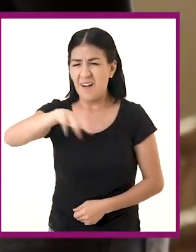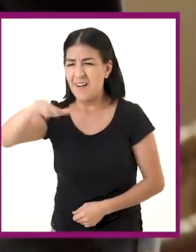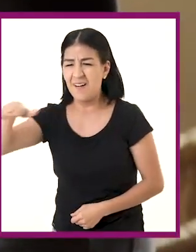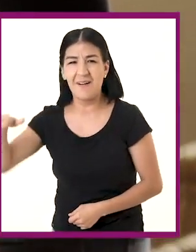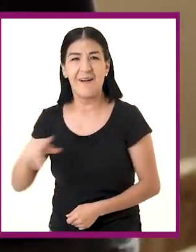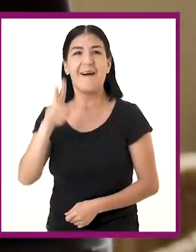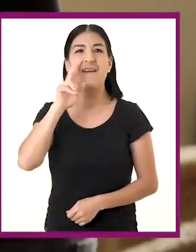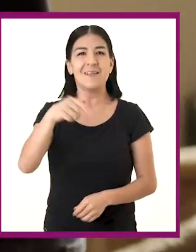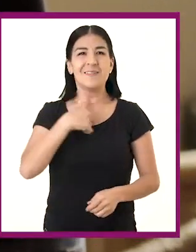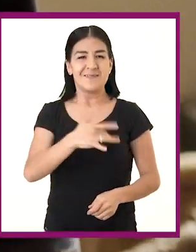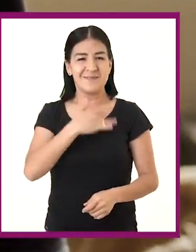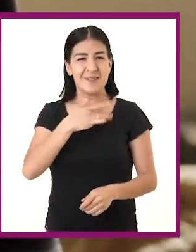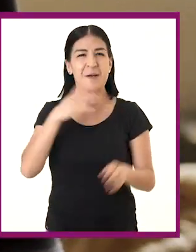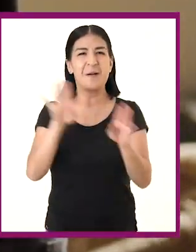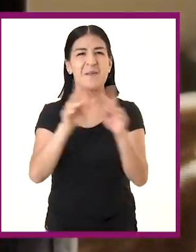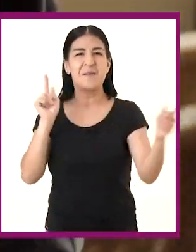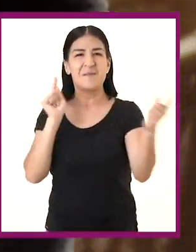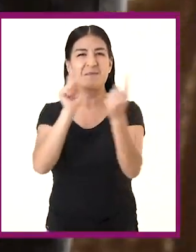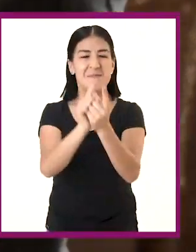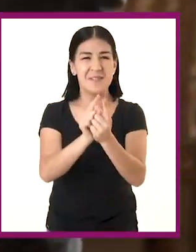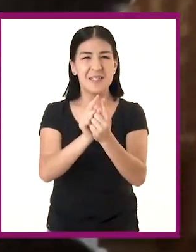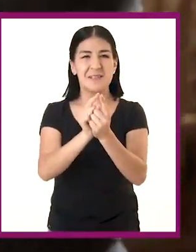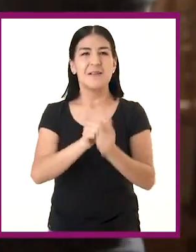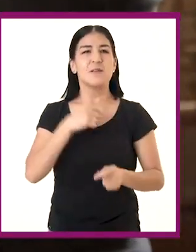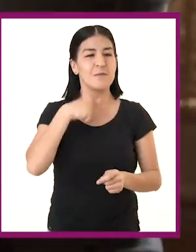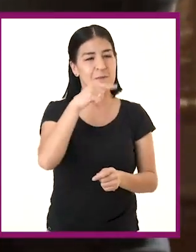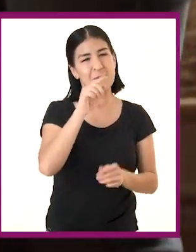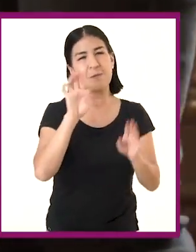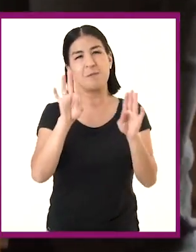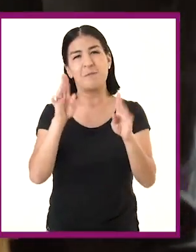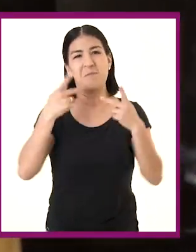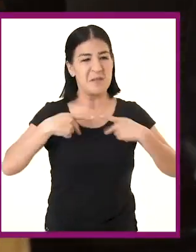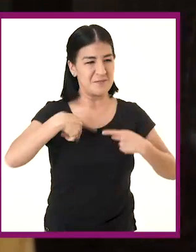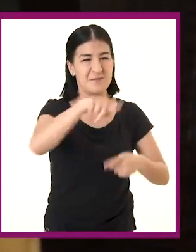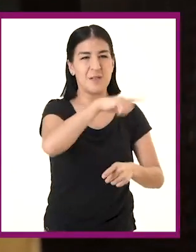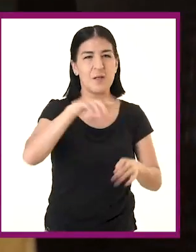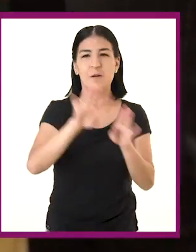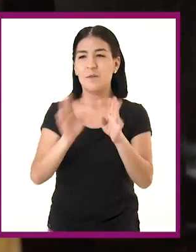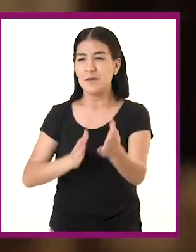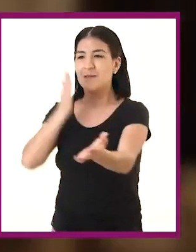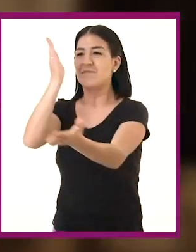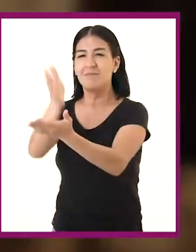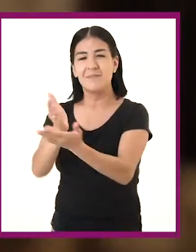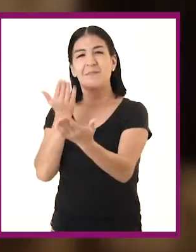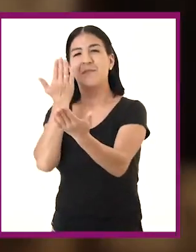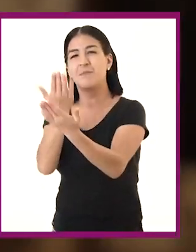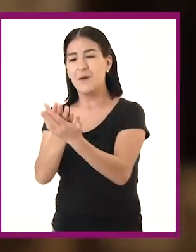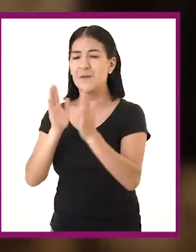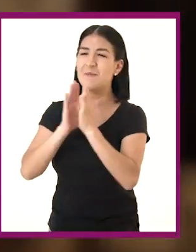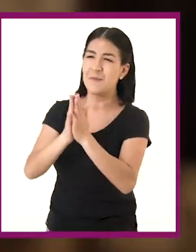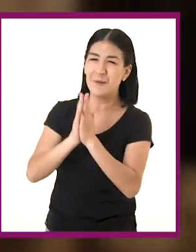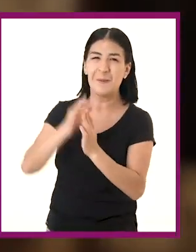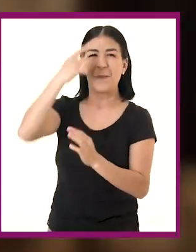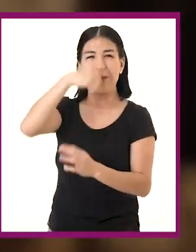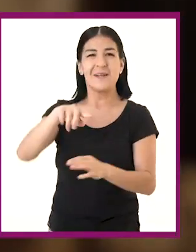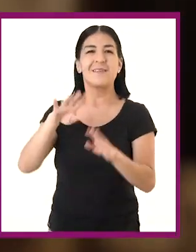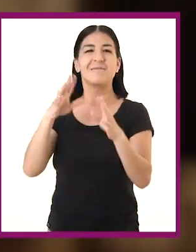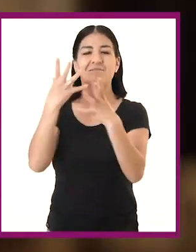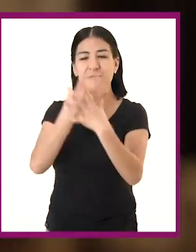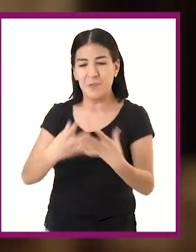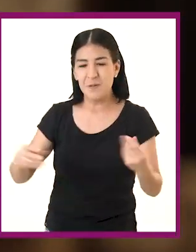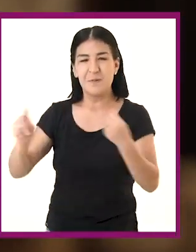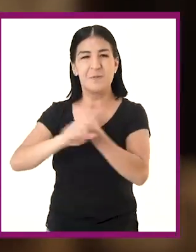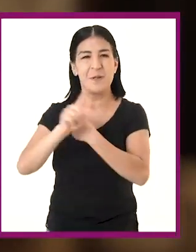llamó mucho la atención, bueno, toda la gente que va pues, a pedir pues, que le solucionen los problemas,